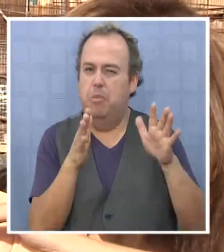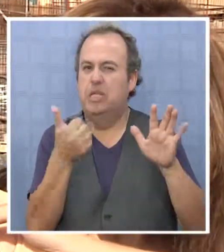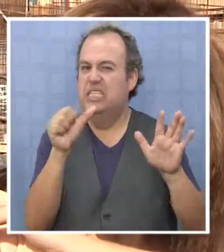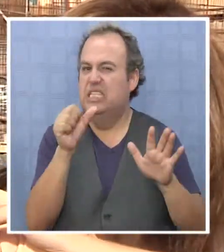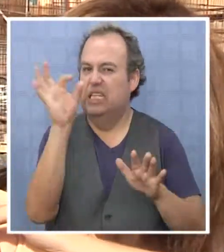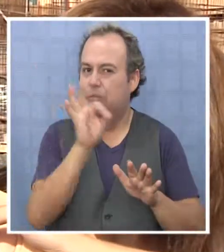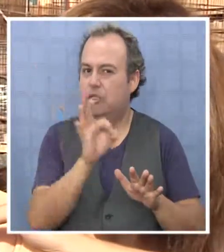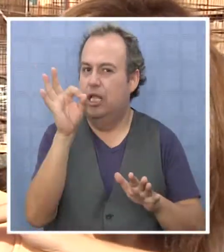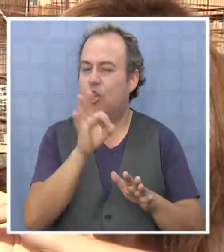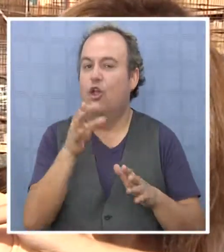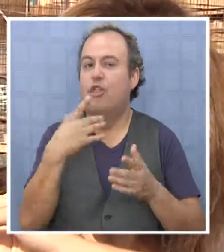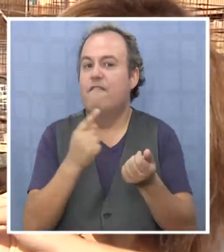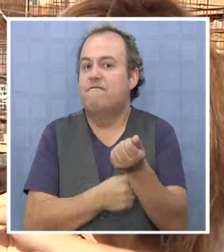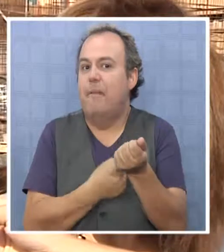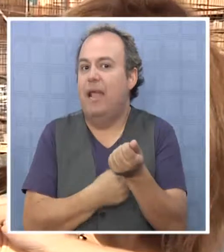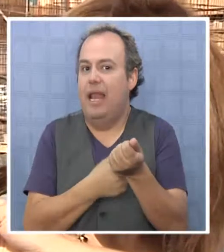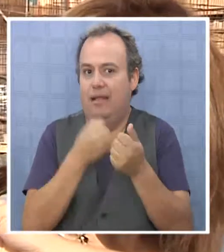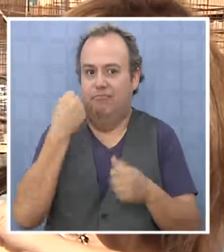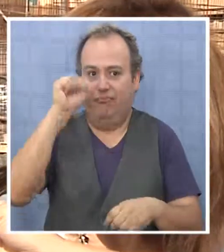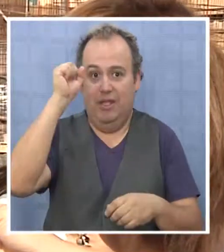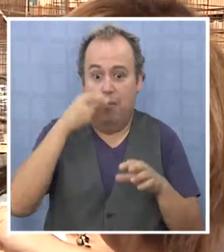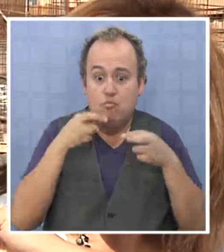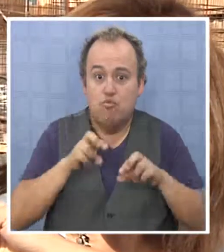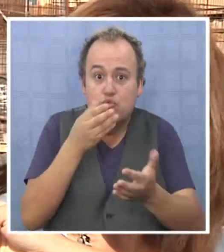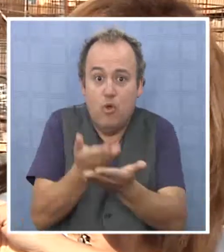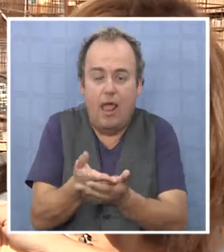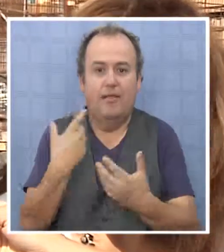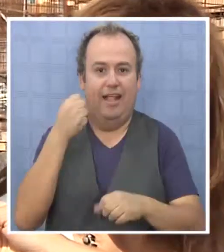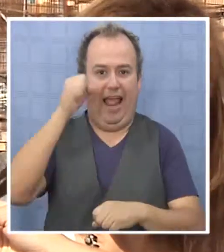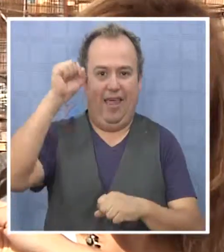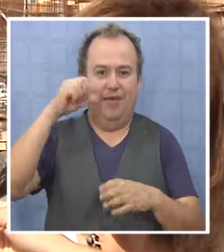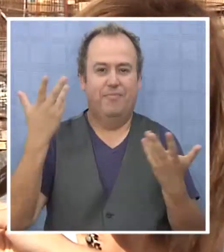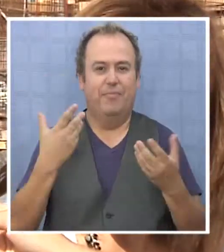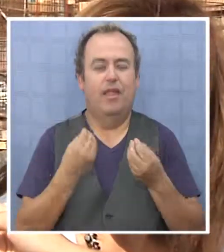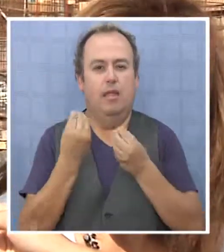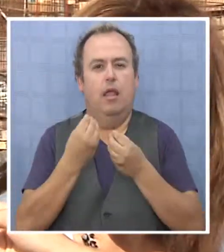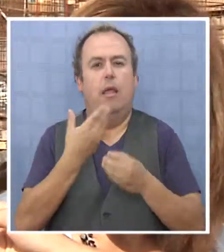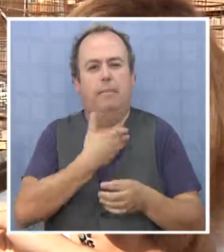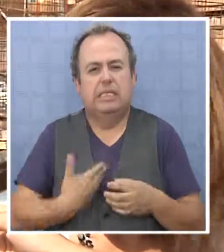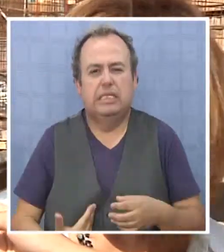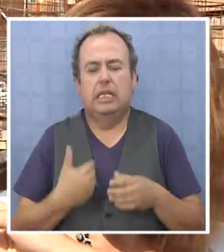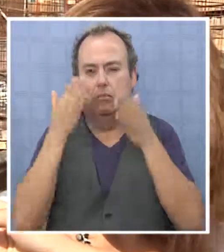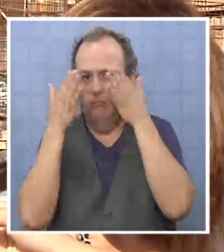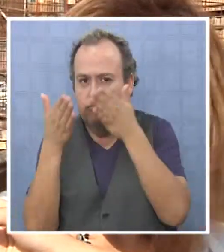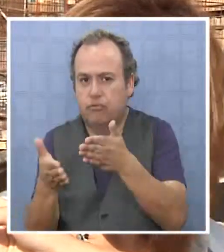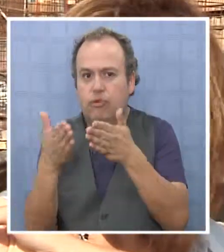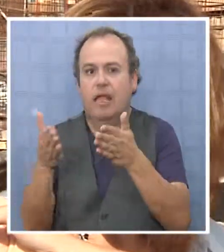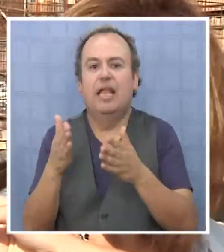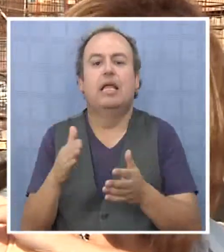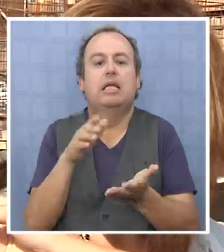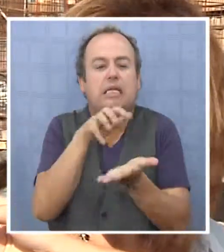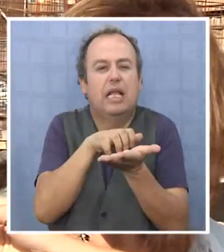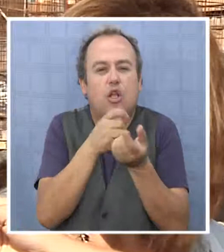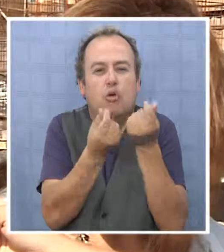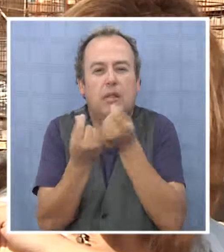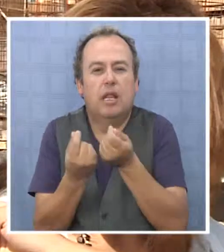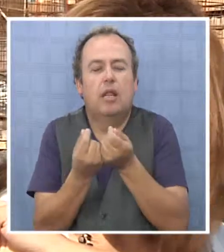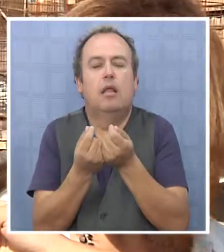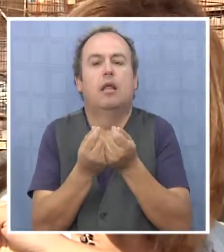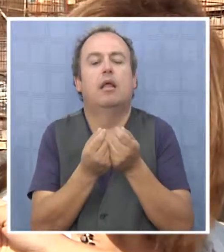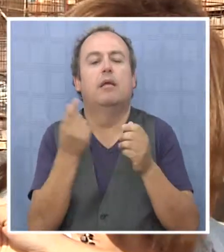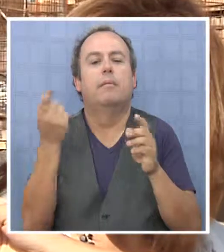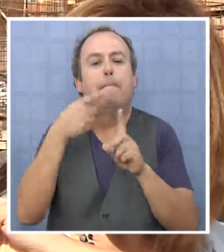es como un 60% de las familias que postularon es un subsidio que ha sido muy exitoso y que es preocupación especial del presidente de atender a la clase media que es un segmento